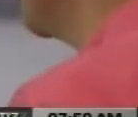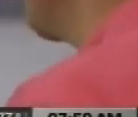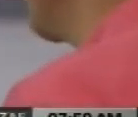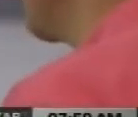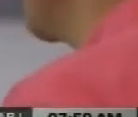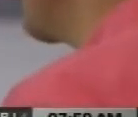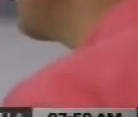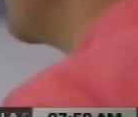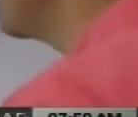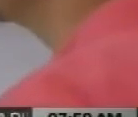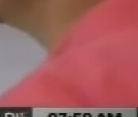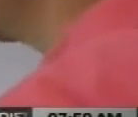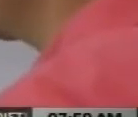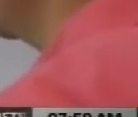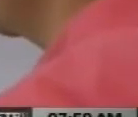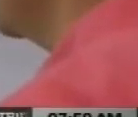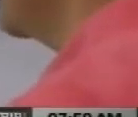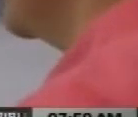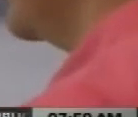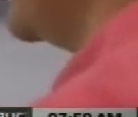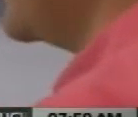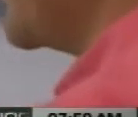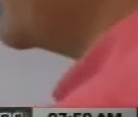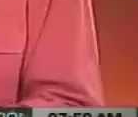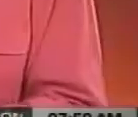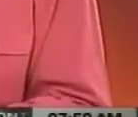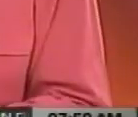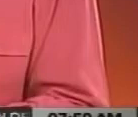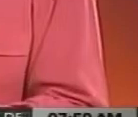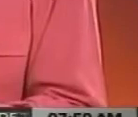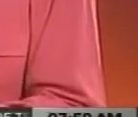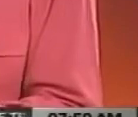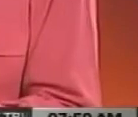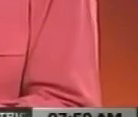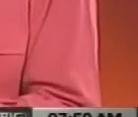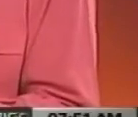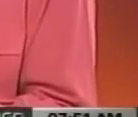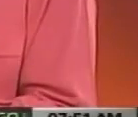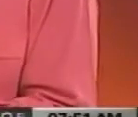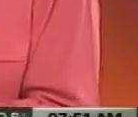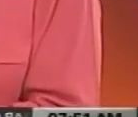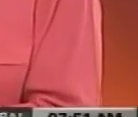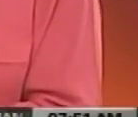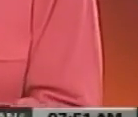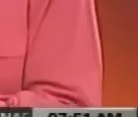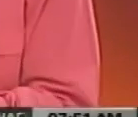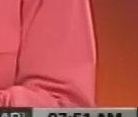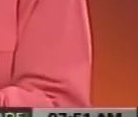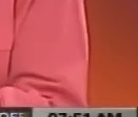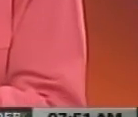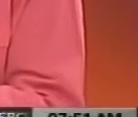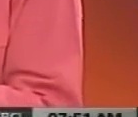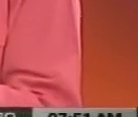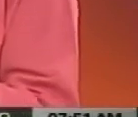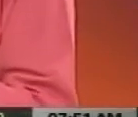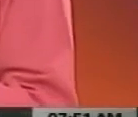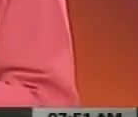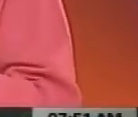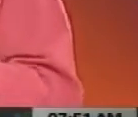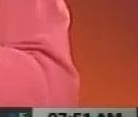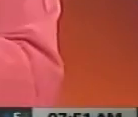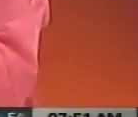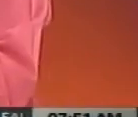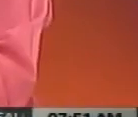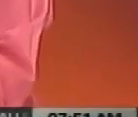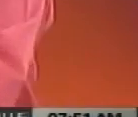política brasileña que a nosotros nos parecen un poco extrañas. Por ejemplo, esa inclinación que tienen a la negociación, a los